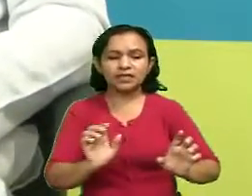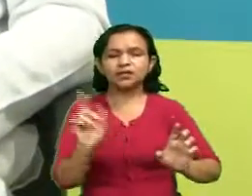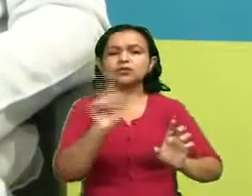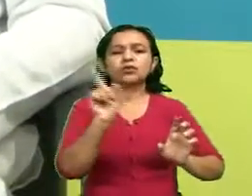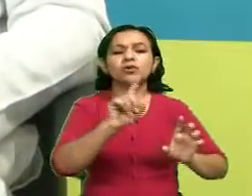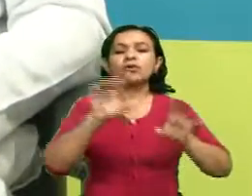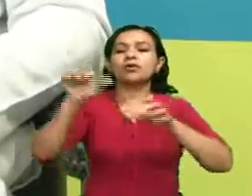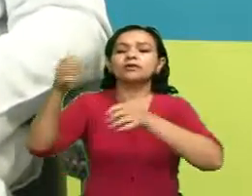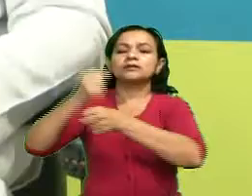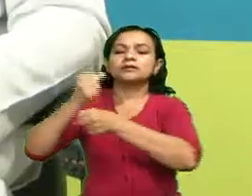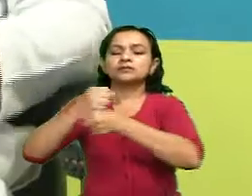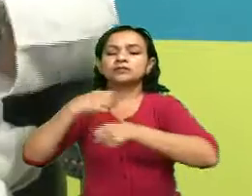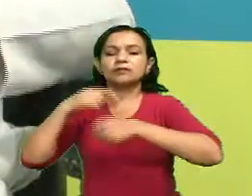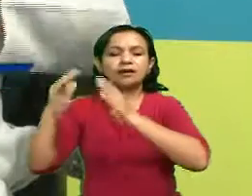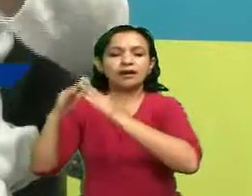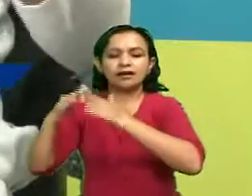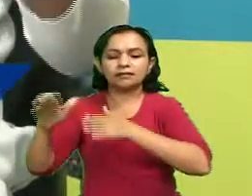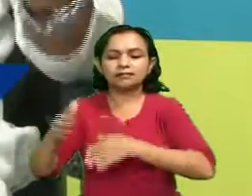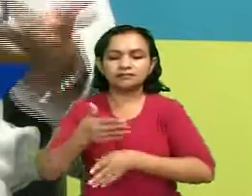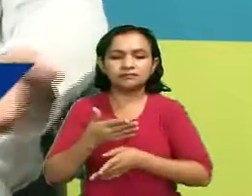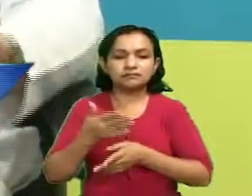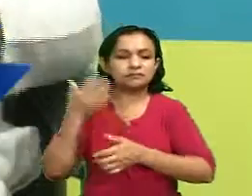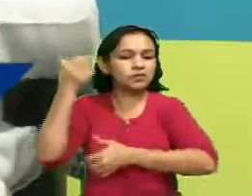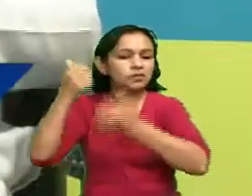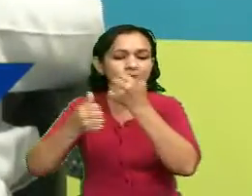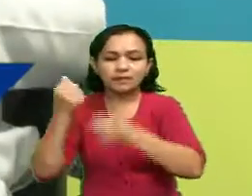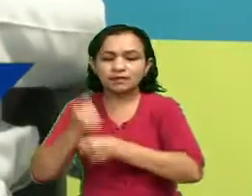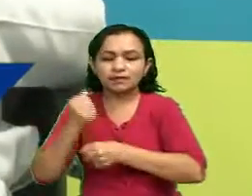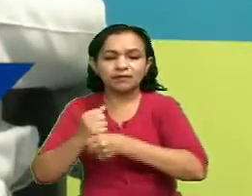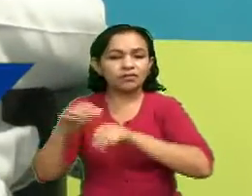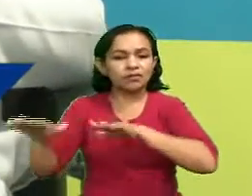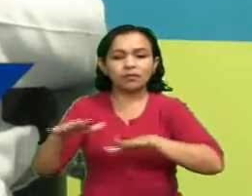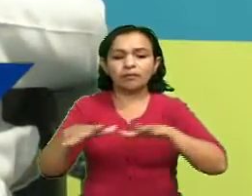no, tengo que hacer tal cosa en la casa, tengo problemas en mi trabajo.